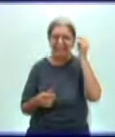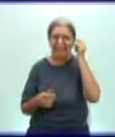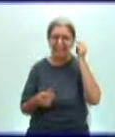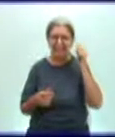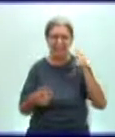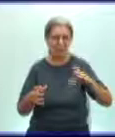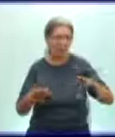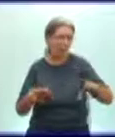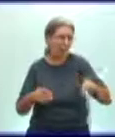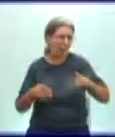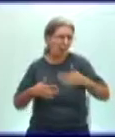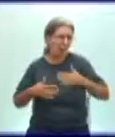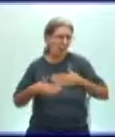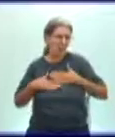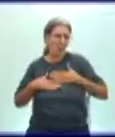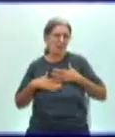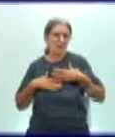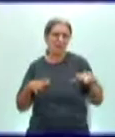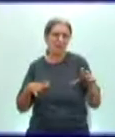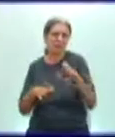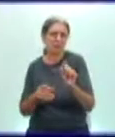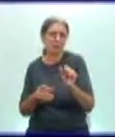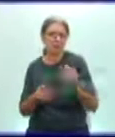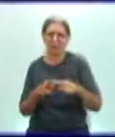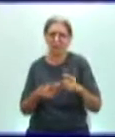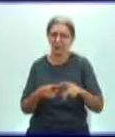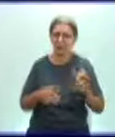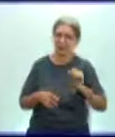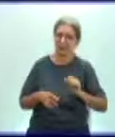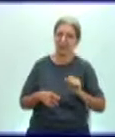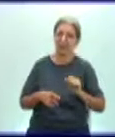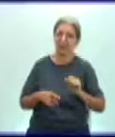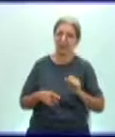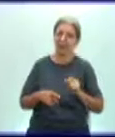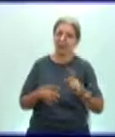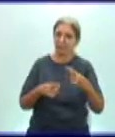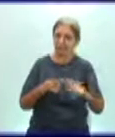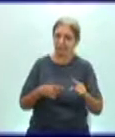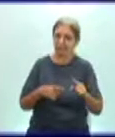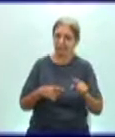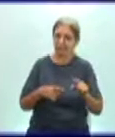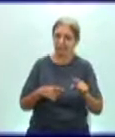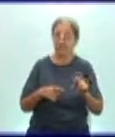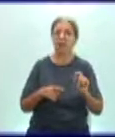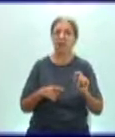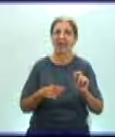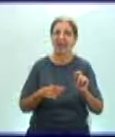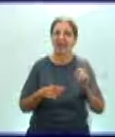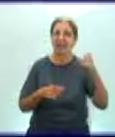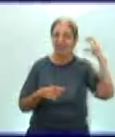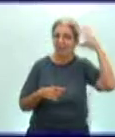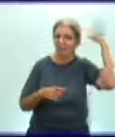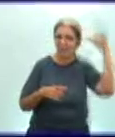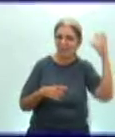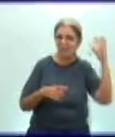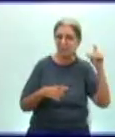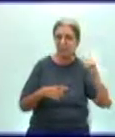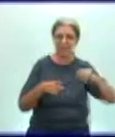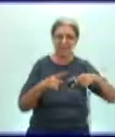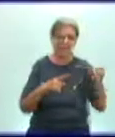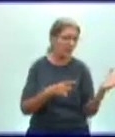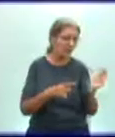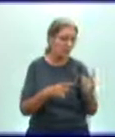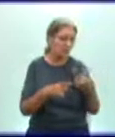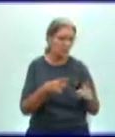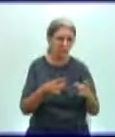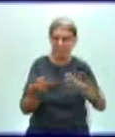nuestro continente, sobre todo por los cruentos golpes de Estado que se han dado en los últimos años, en las décadas del 60 y el 70,